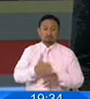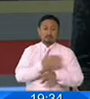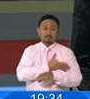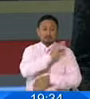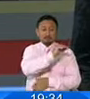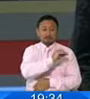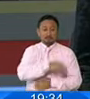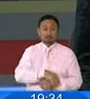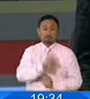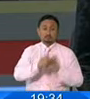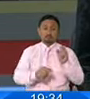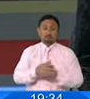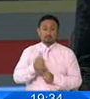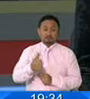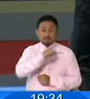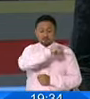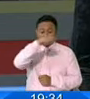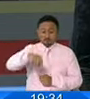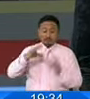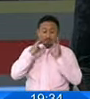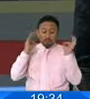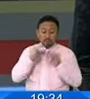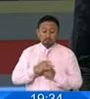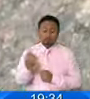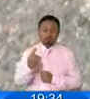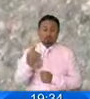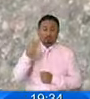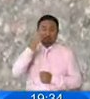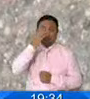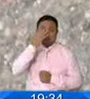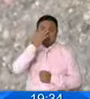de la situación por los moradores del sector.